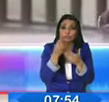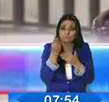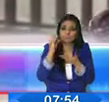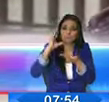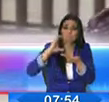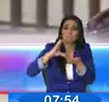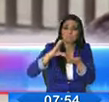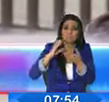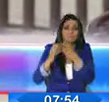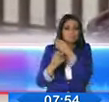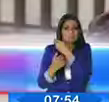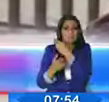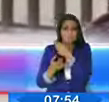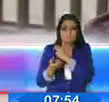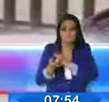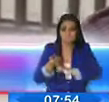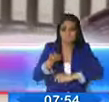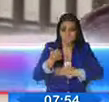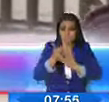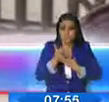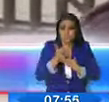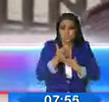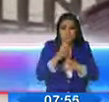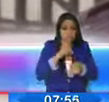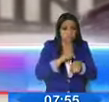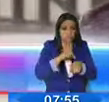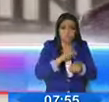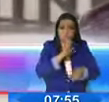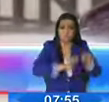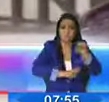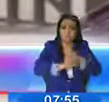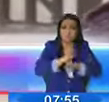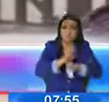o de algún médico a evaluar es